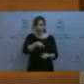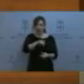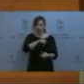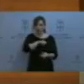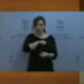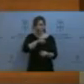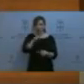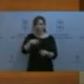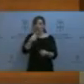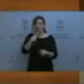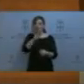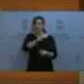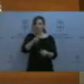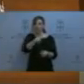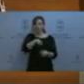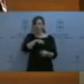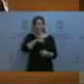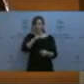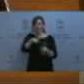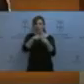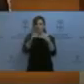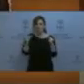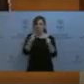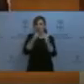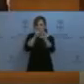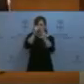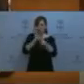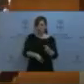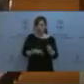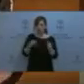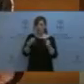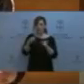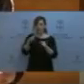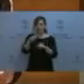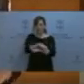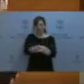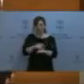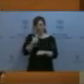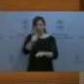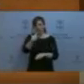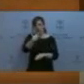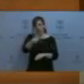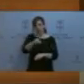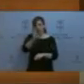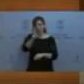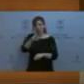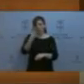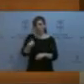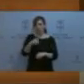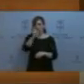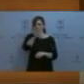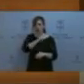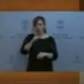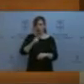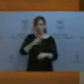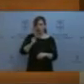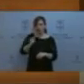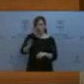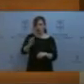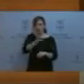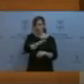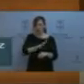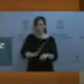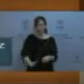los españoles y a los asturianos los presupuestos generales del Estado, que lo mismo en su propia comunidad autónoma, en la que de